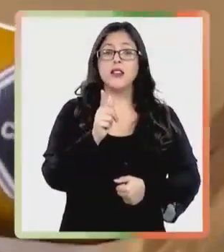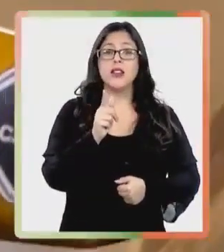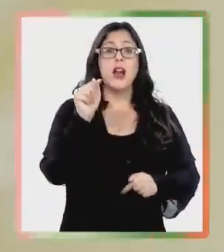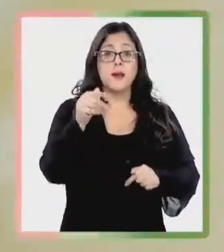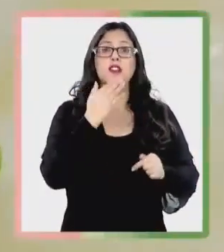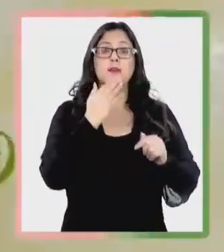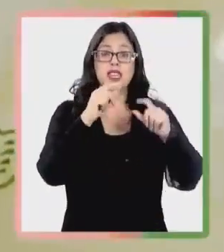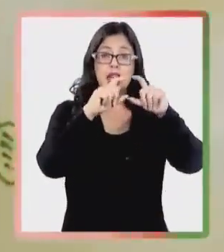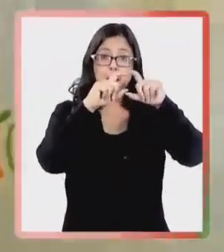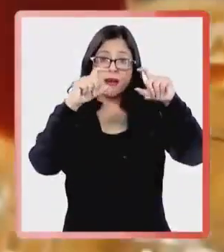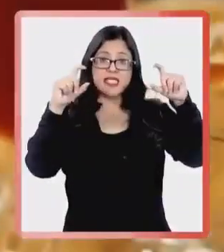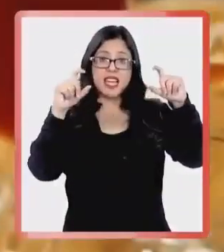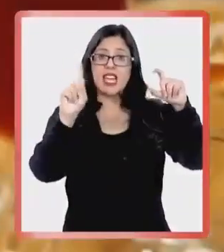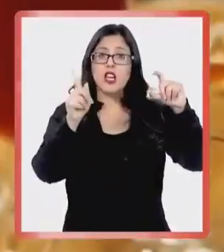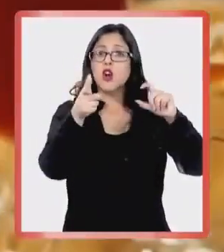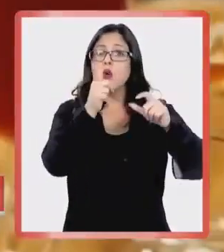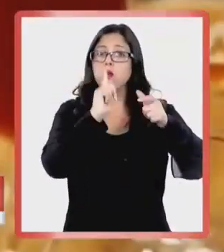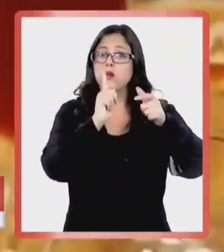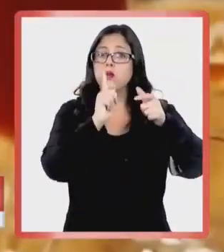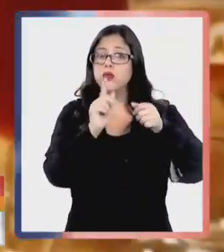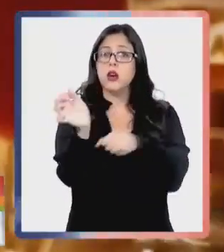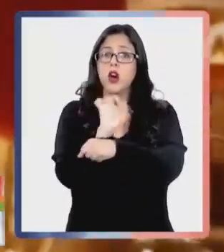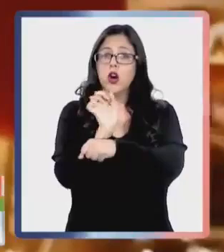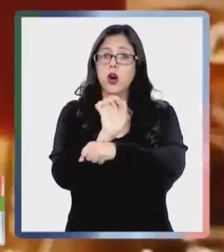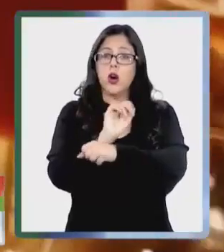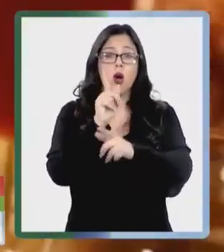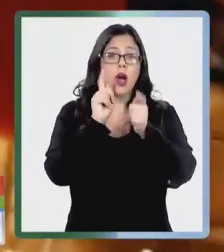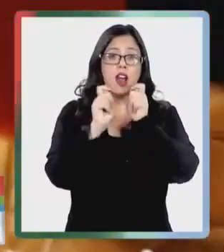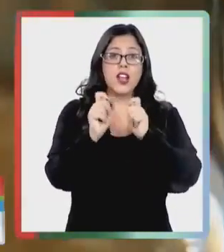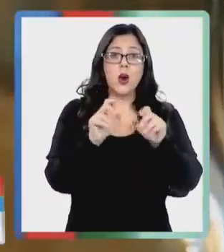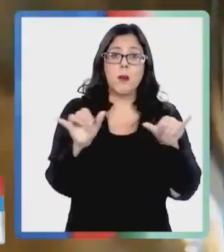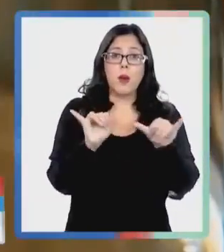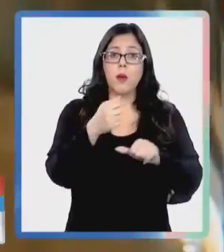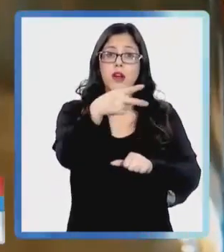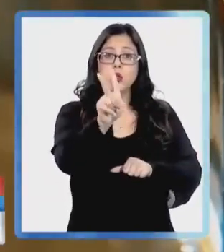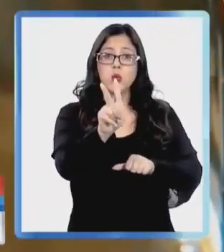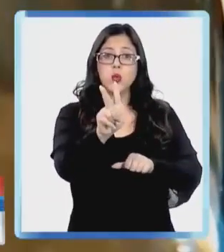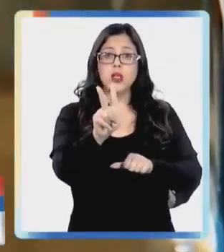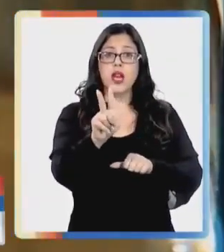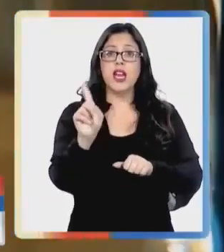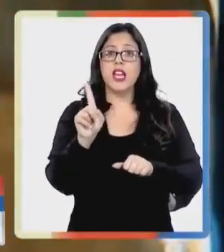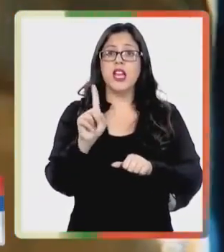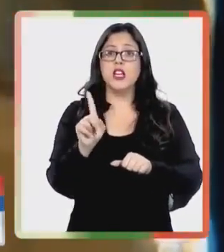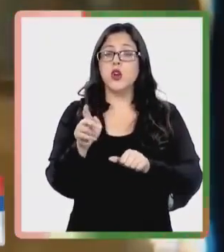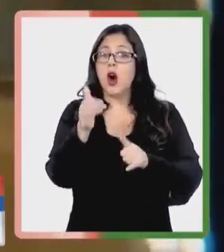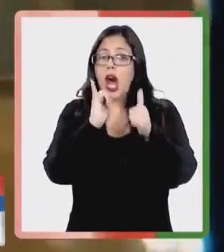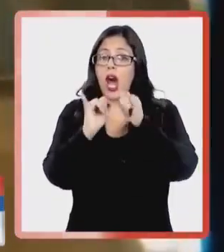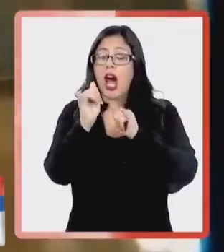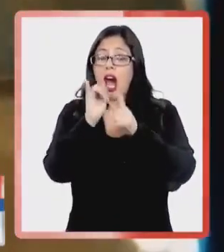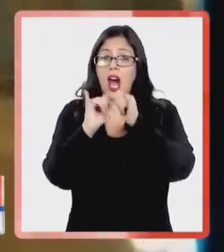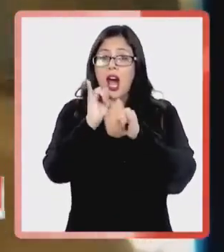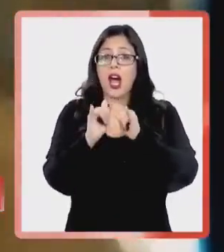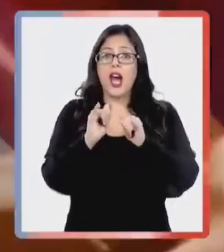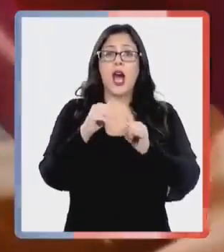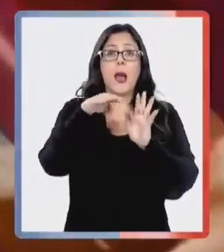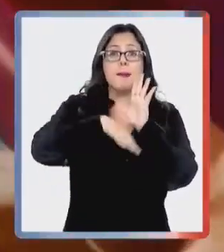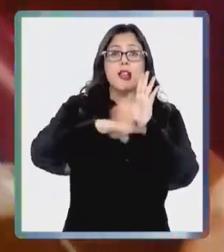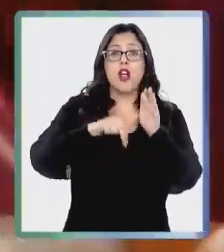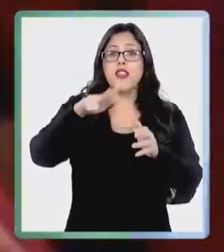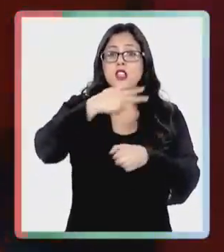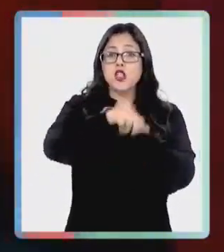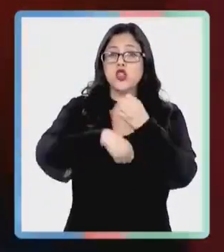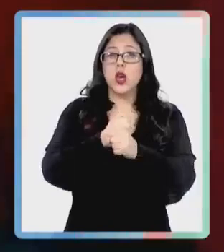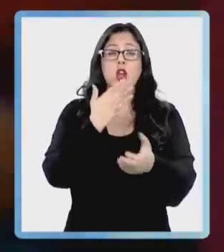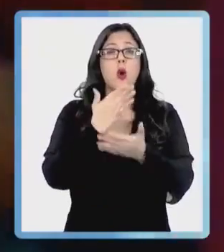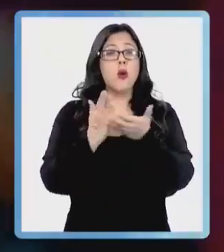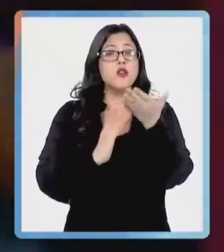como mensajes, por ejemplo, no beber al conducir, riesgo para tu bebé y no beber menores de 18 años, cuando comenzará